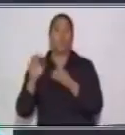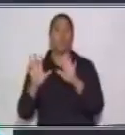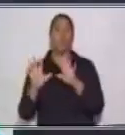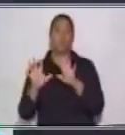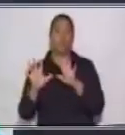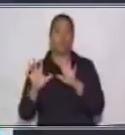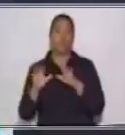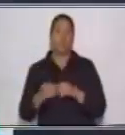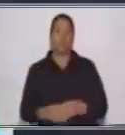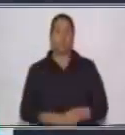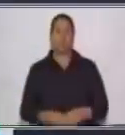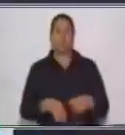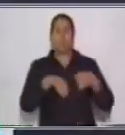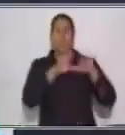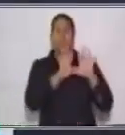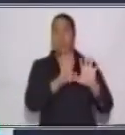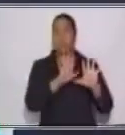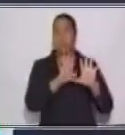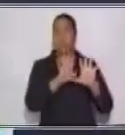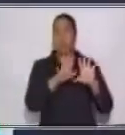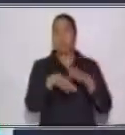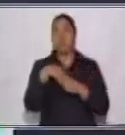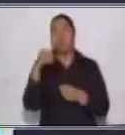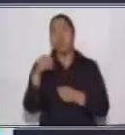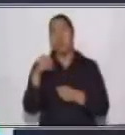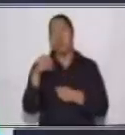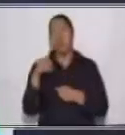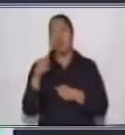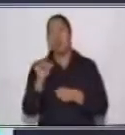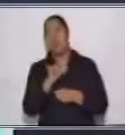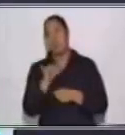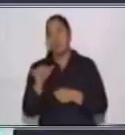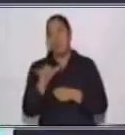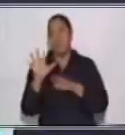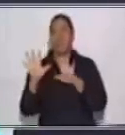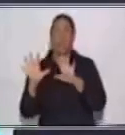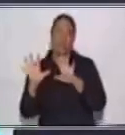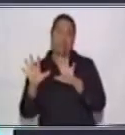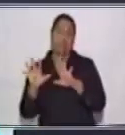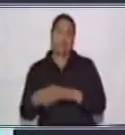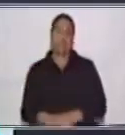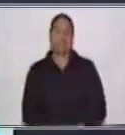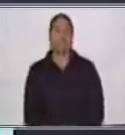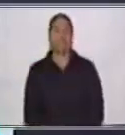Y 10 es igual a 10. Bien.